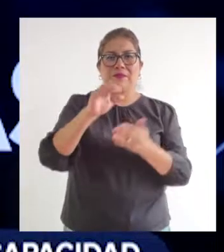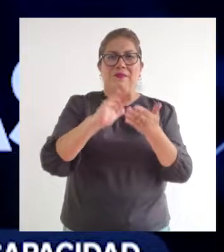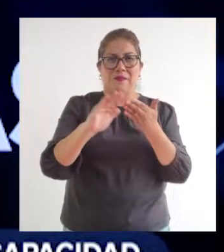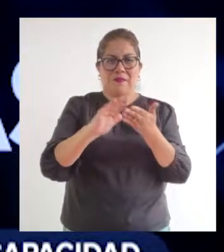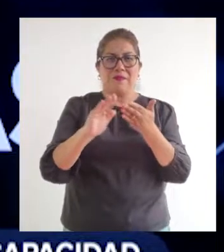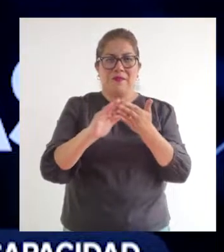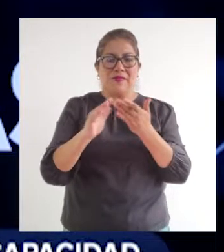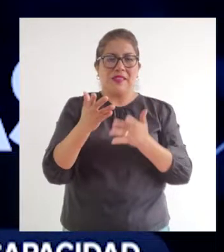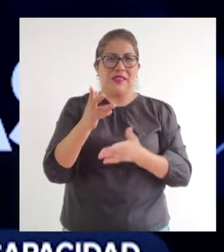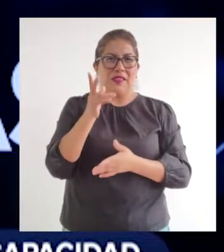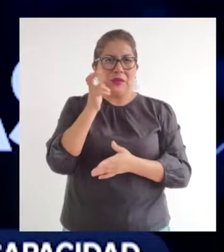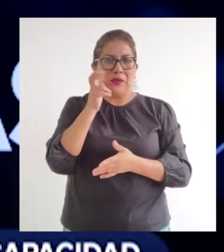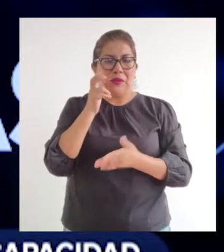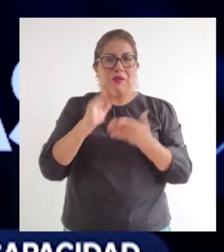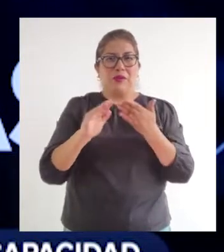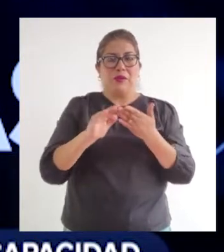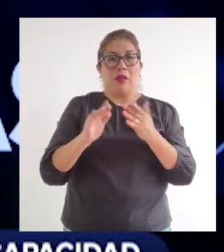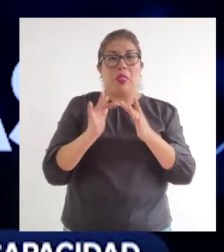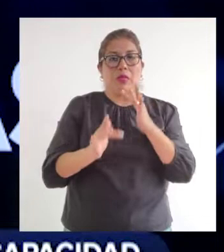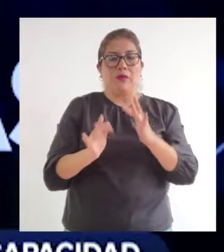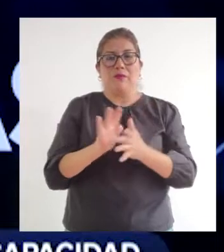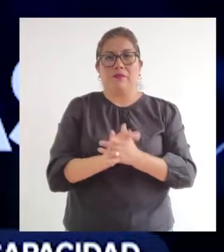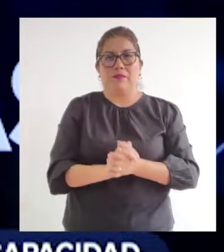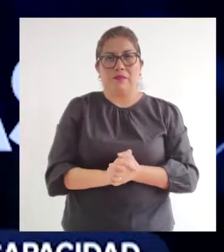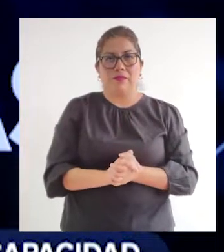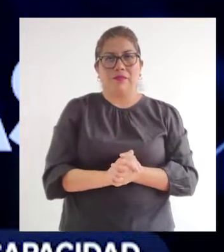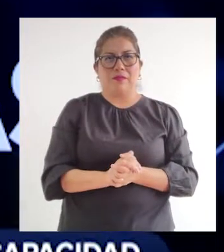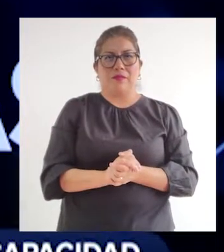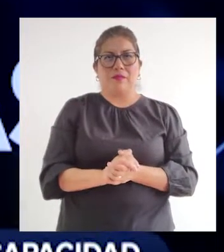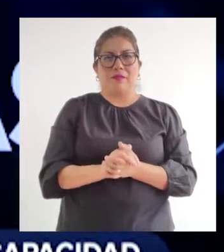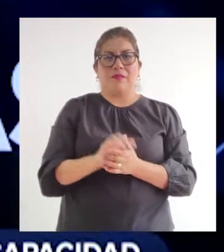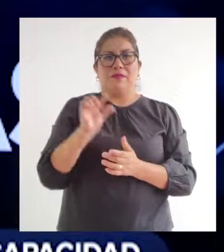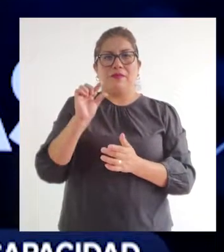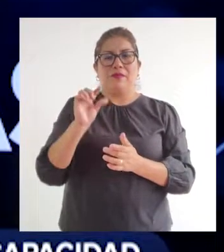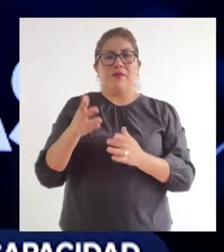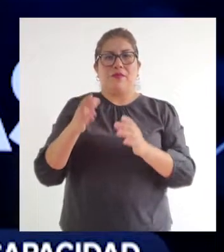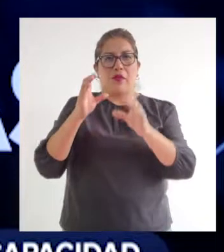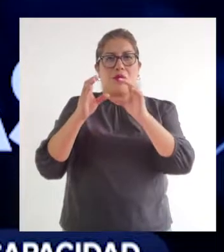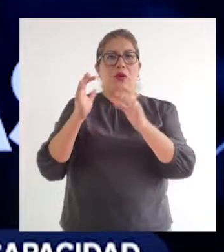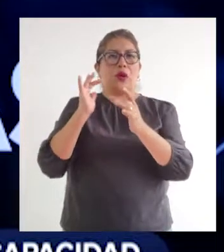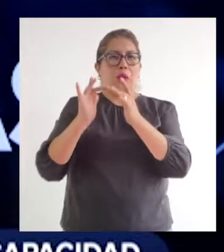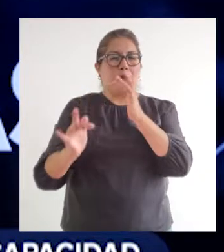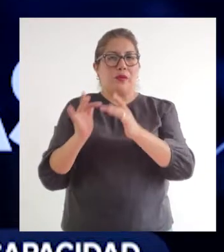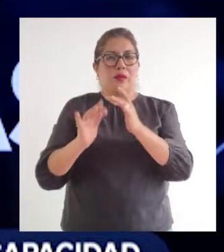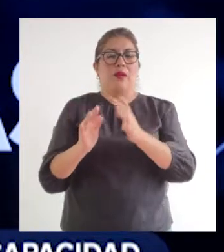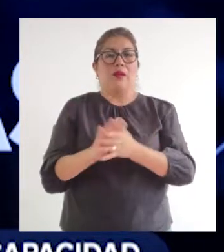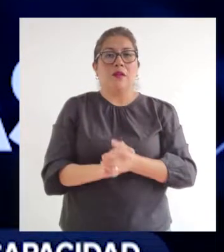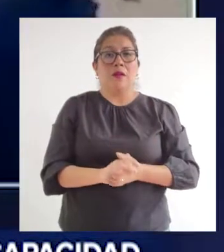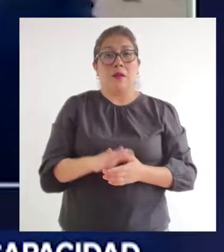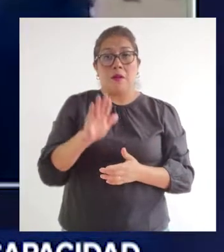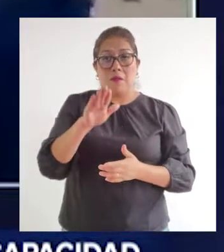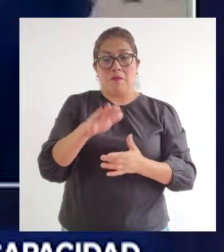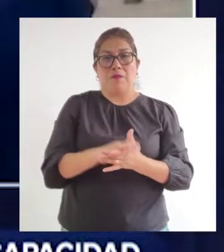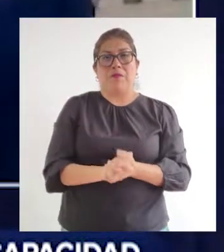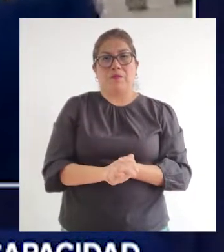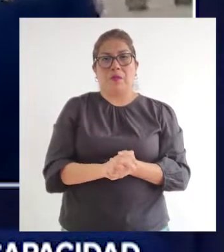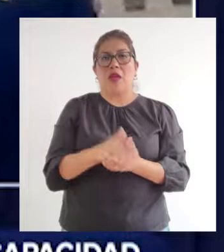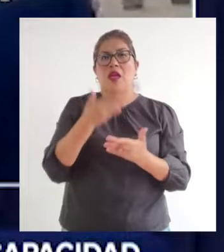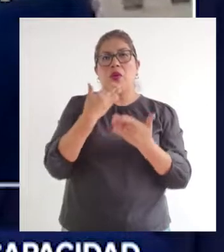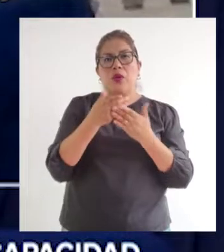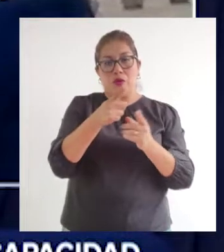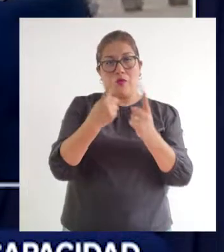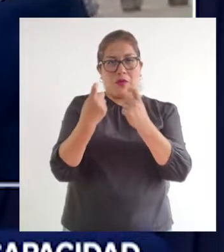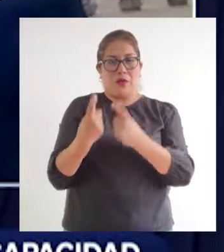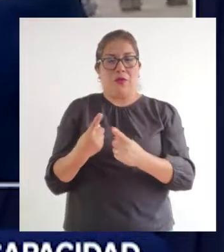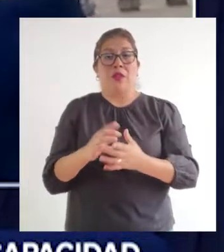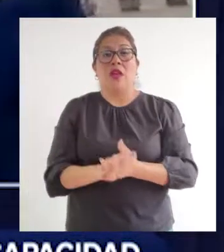Sí, perdóname, Jorge, ¿me escuchas? Sí, Sí, clarísimo. lo escuchamos gracias, perfectamente. porque hemos tenido problemas con la comunicación. Sí, ahora sí lo Sí, escuchamos. mira, qué